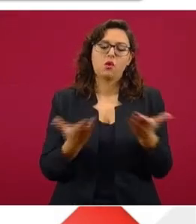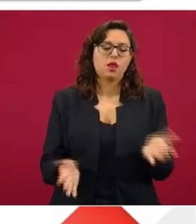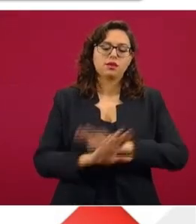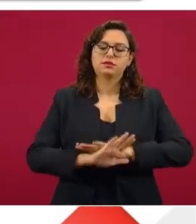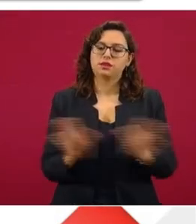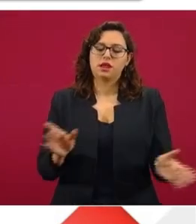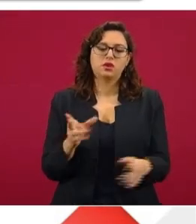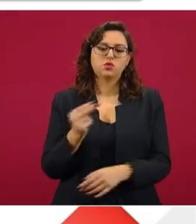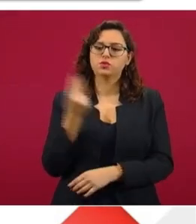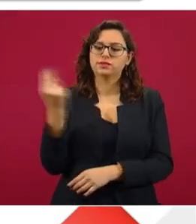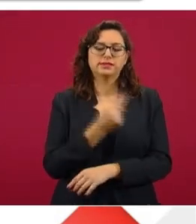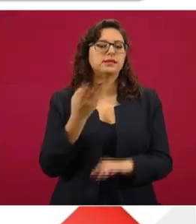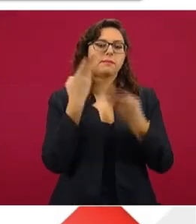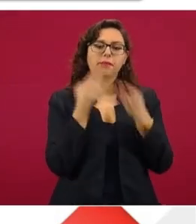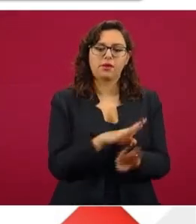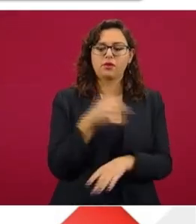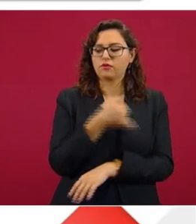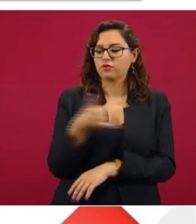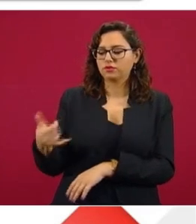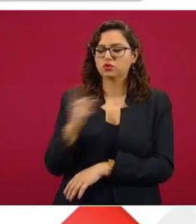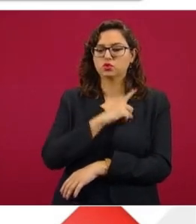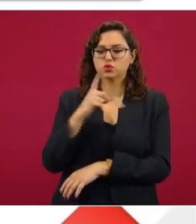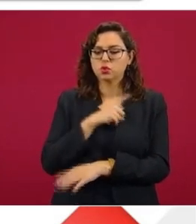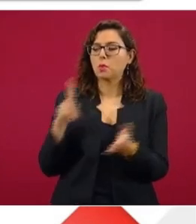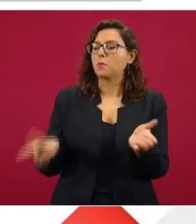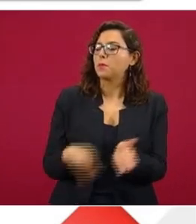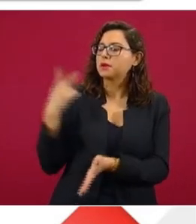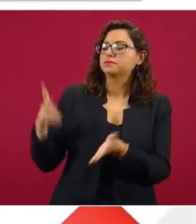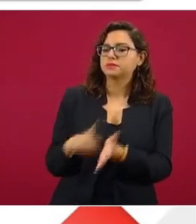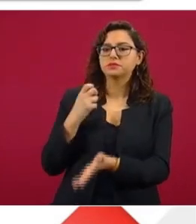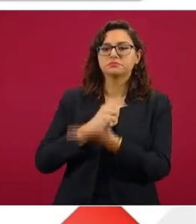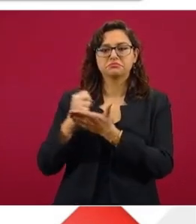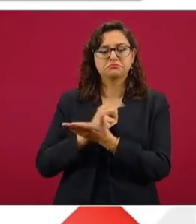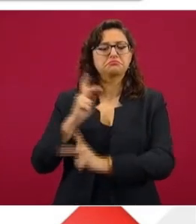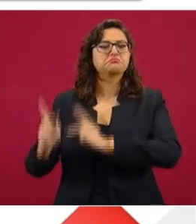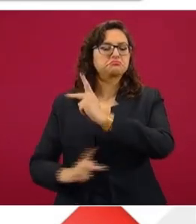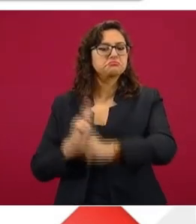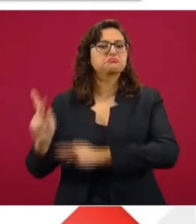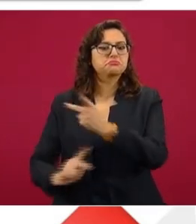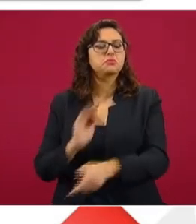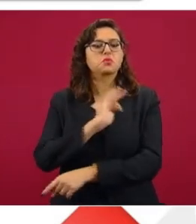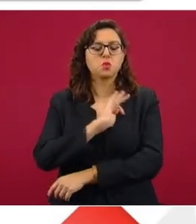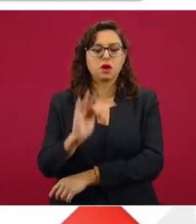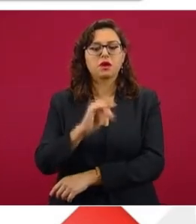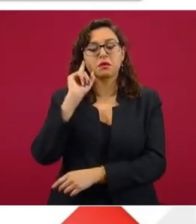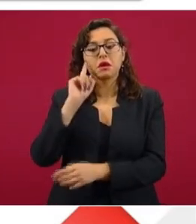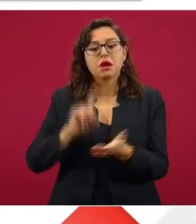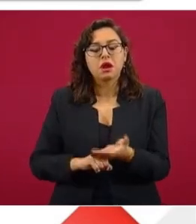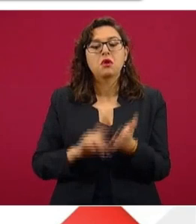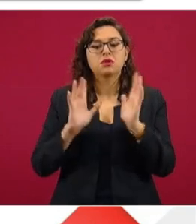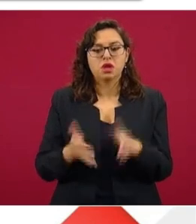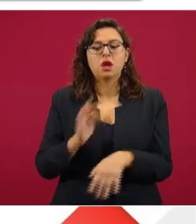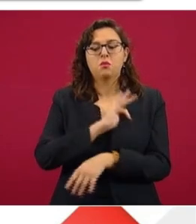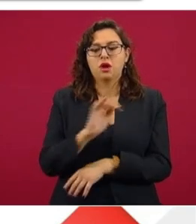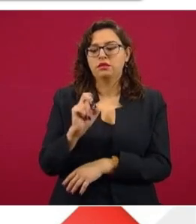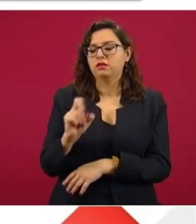poder hacer nosotros, y creemos que al menos en los primeros momentos de implementación de la reforma se podría expandir